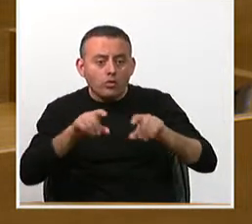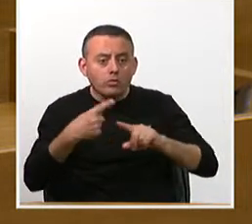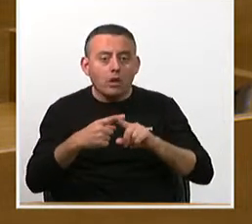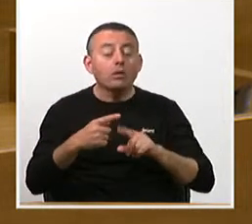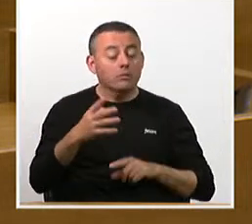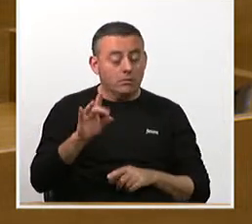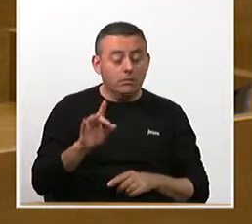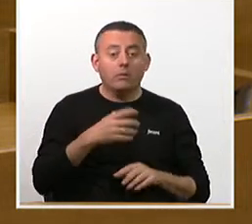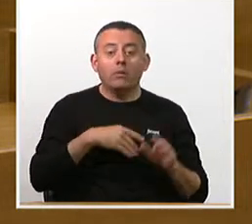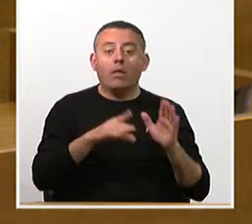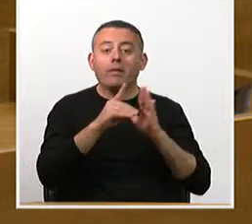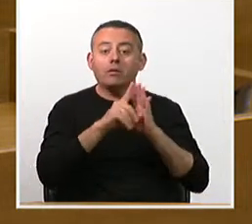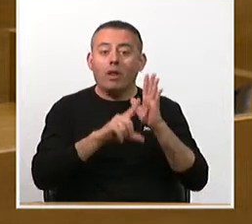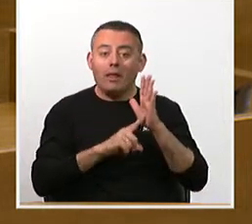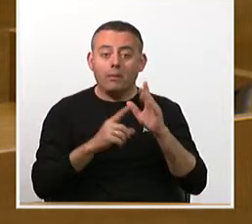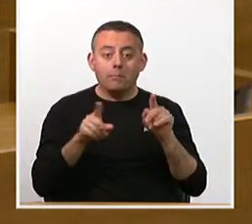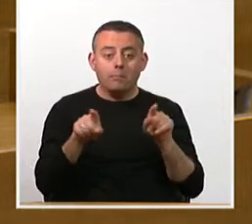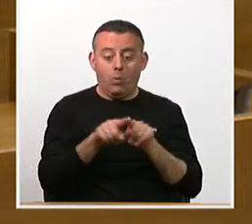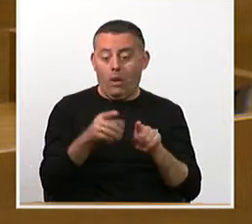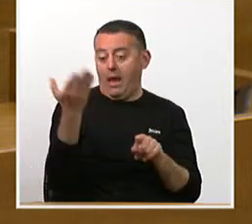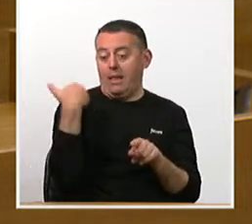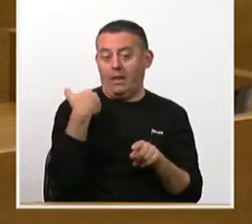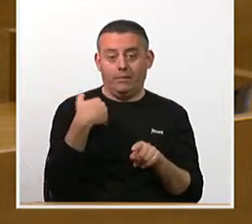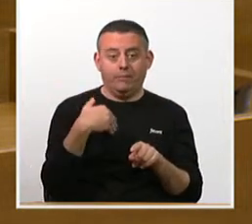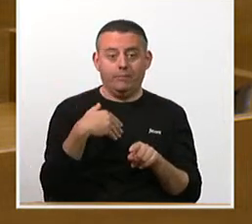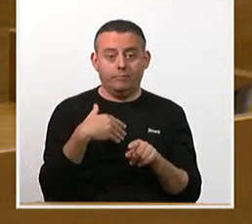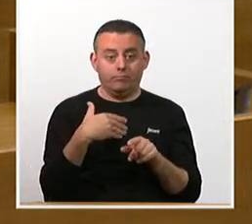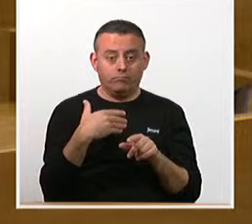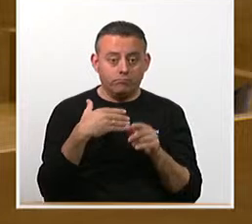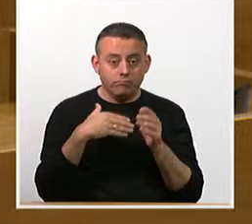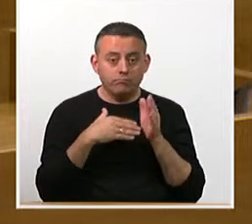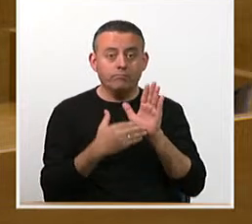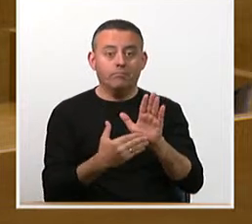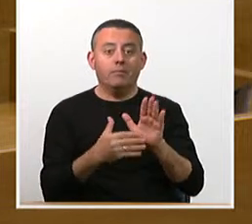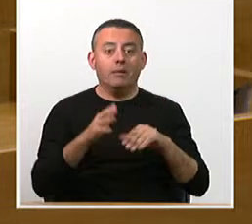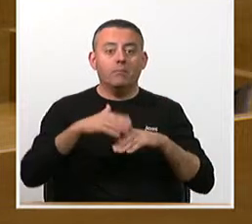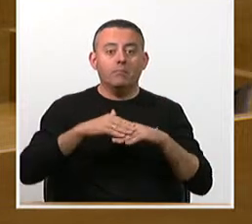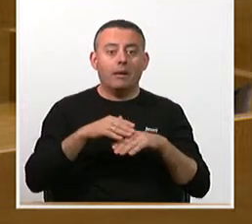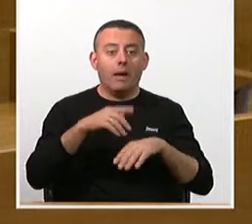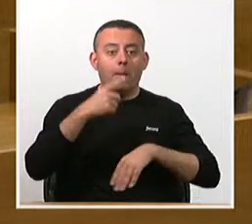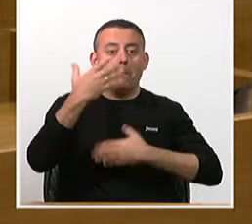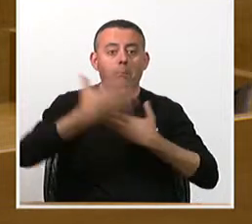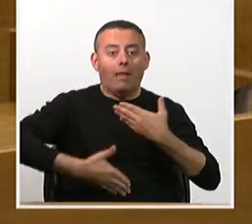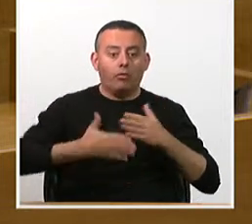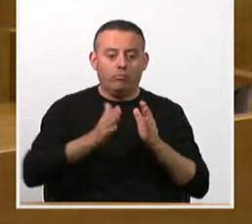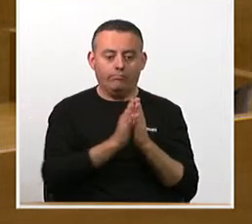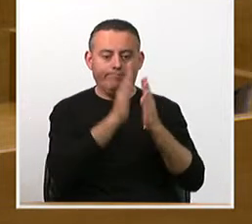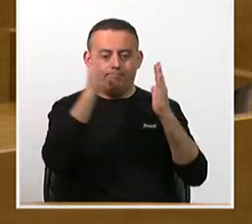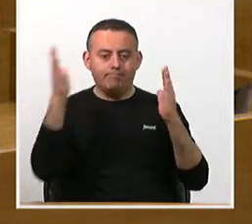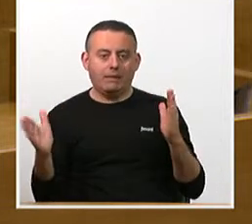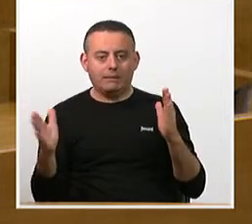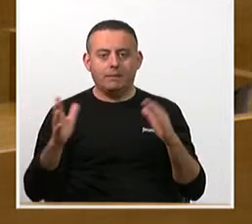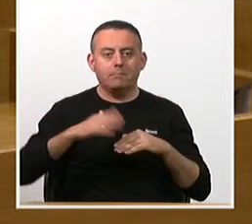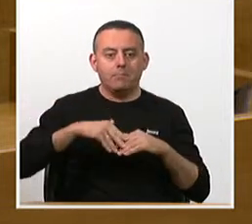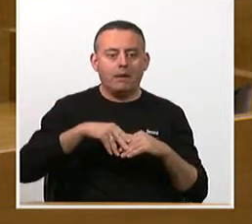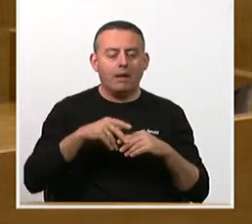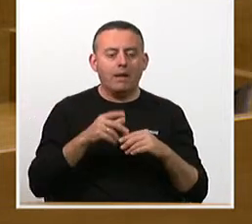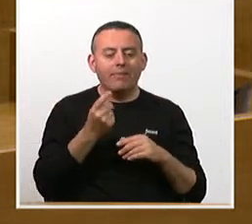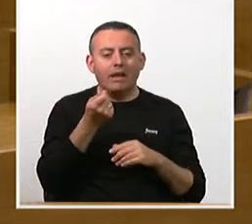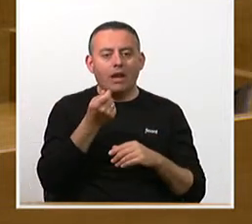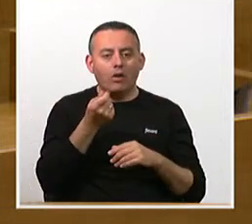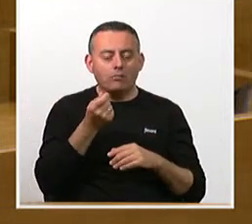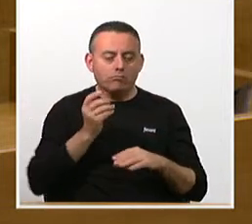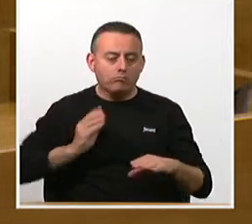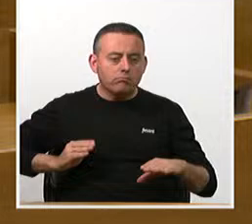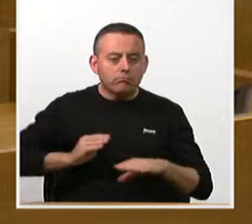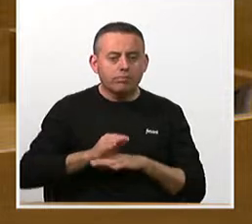decreto ley que trajimos ayer mismo a estas cortes para ampliar el plazo para que los ayuntamientos puedan acometer estas inversiones tan importantes